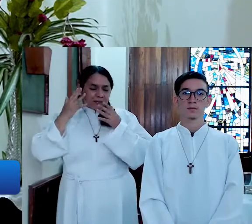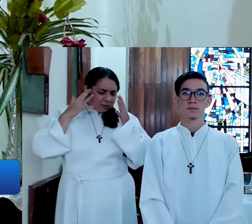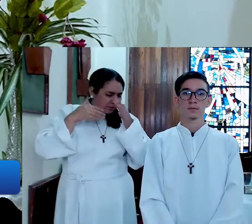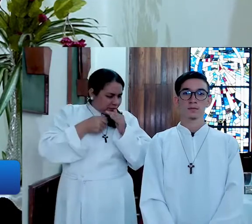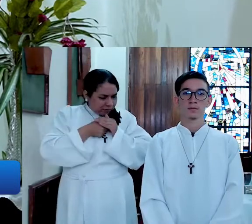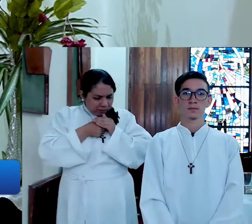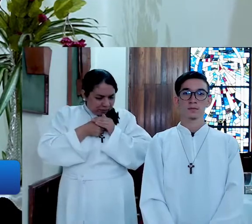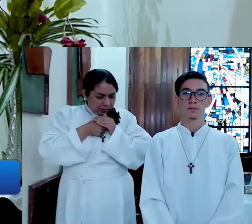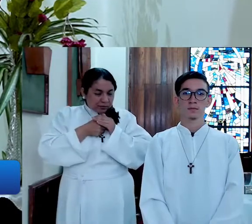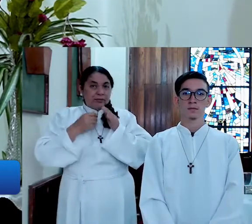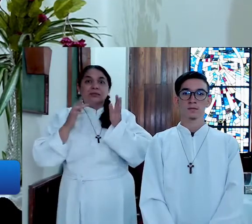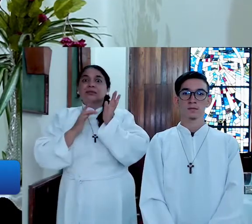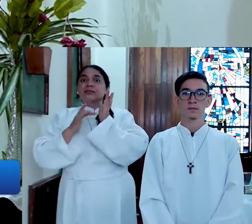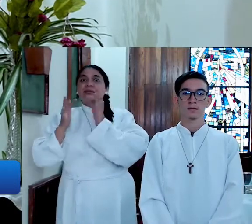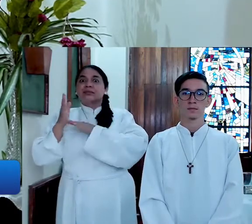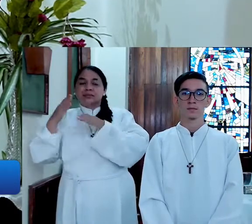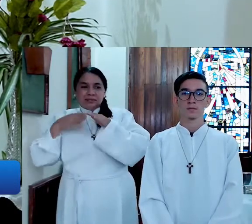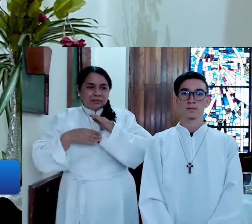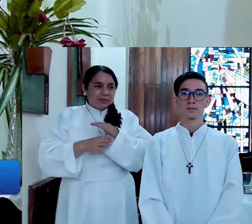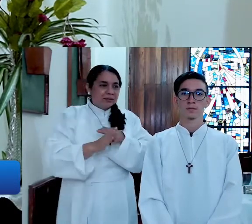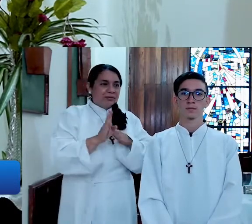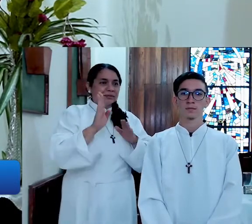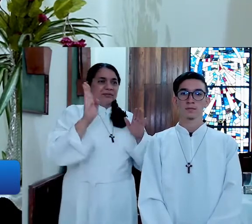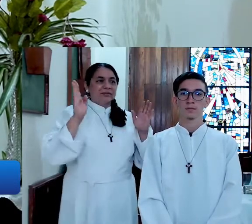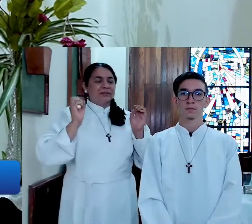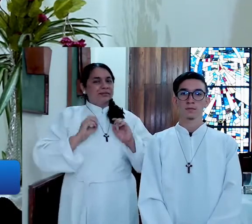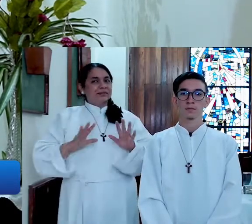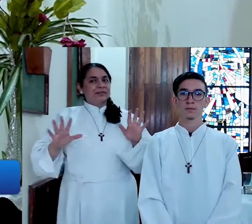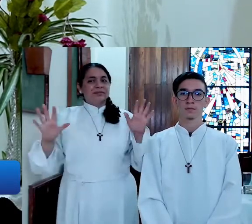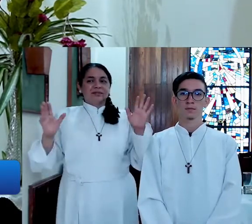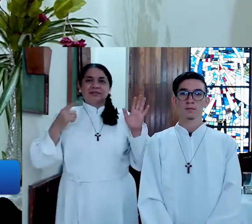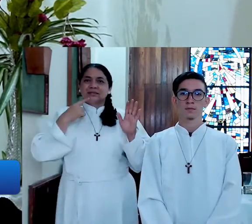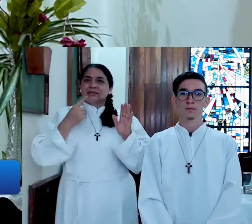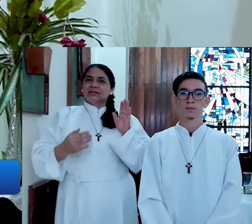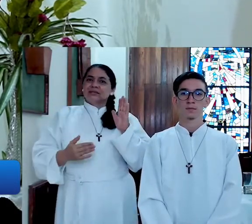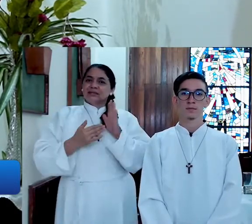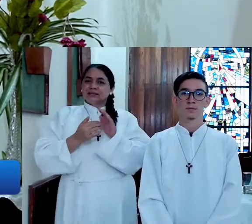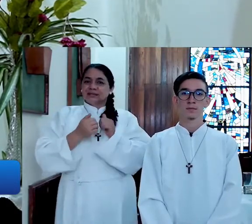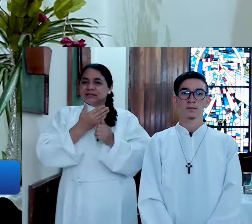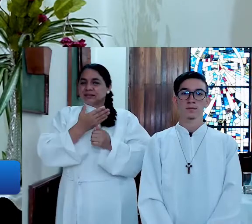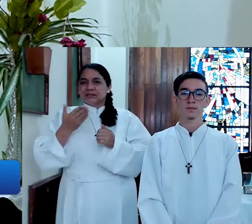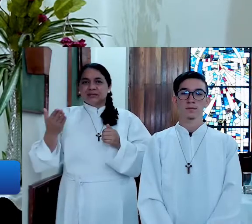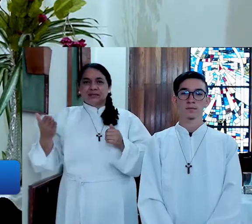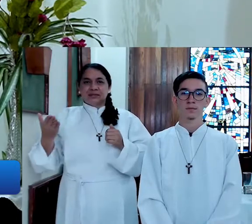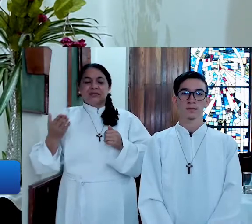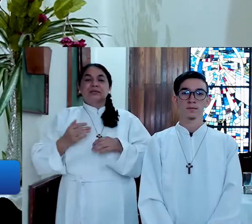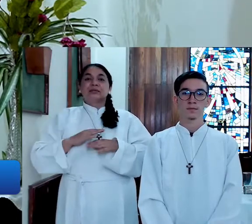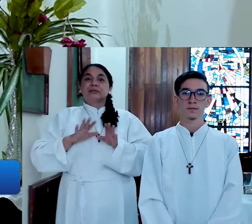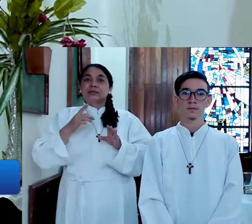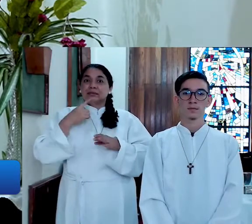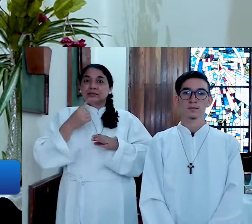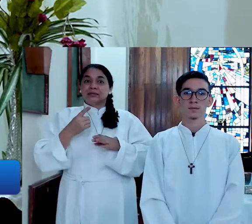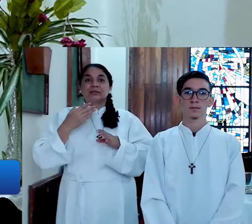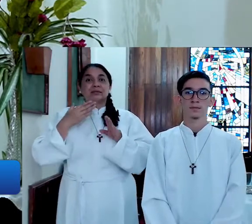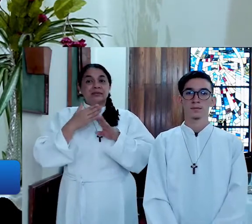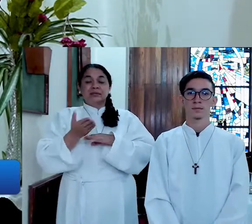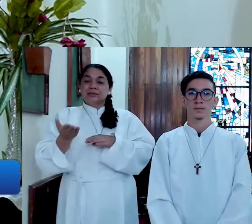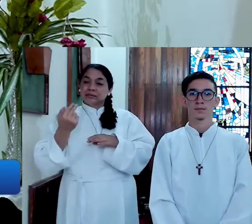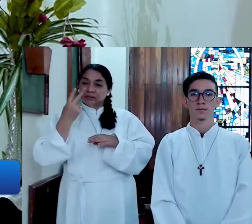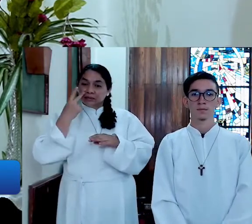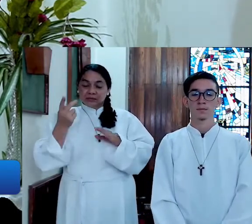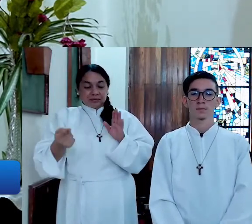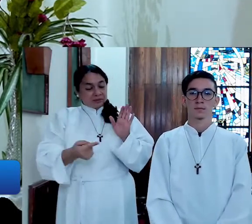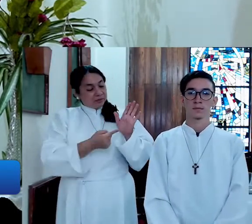dijo: la paz esté con ustedes. Dicho esto, les mostró las manos